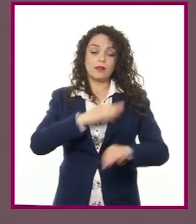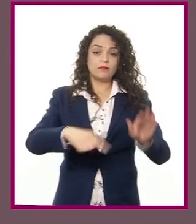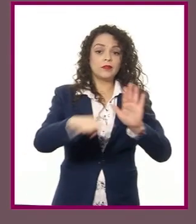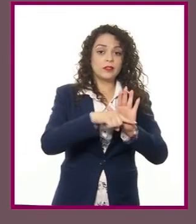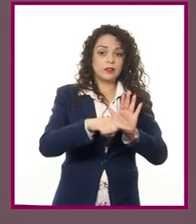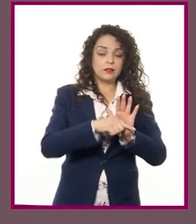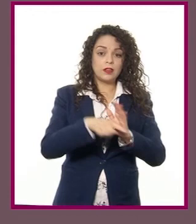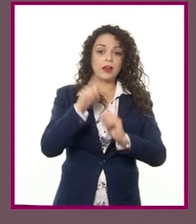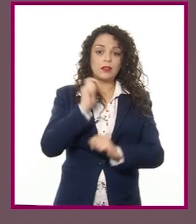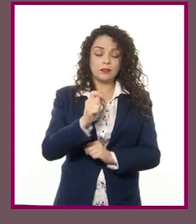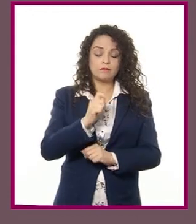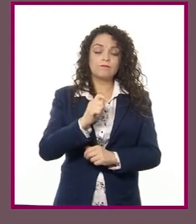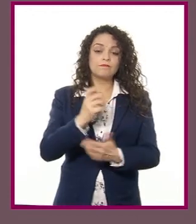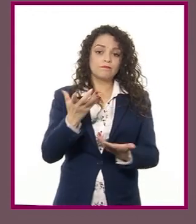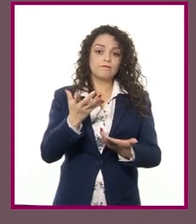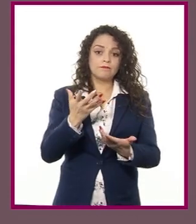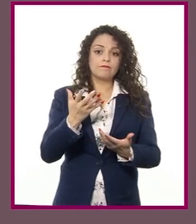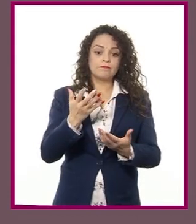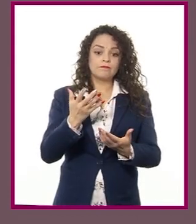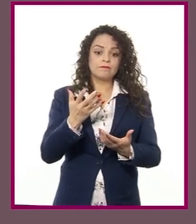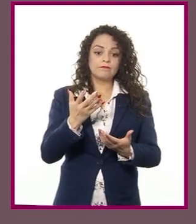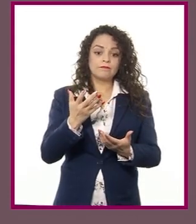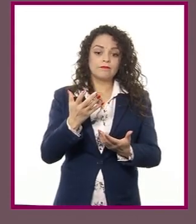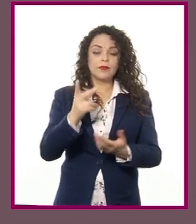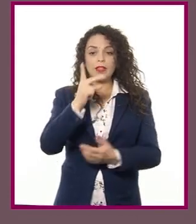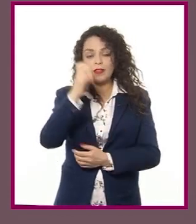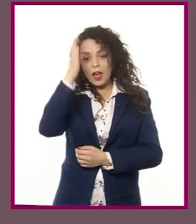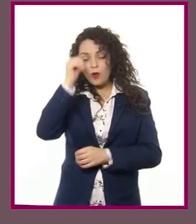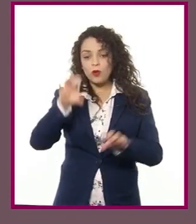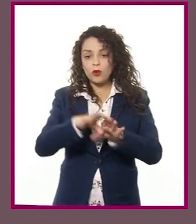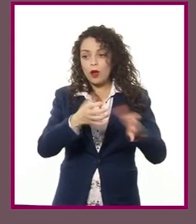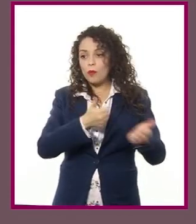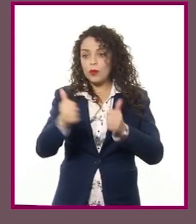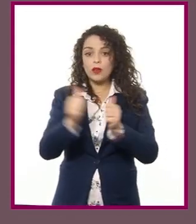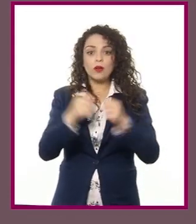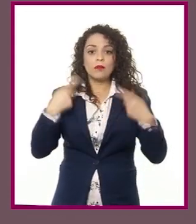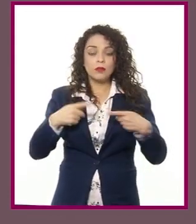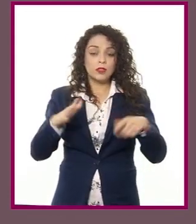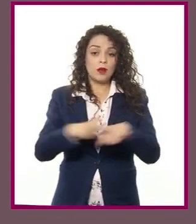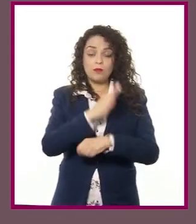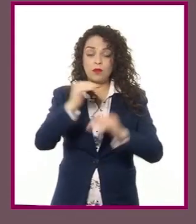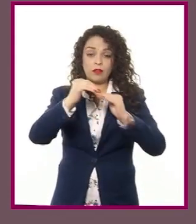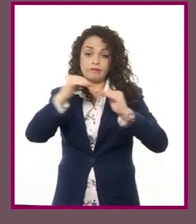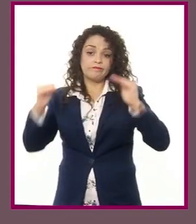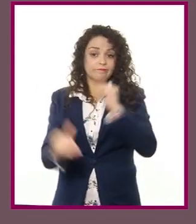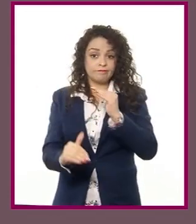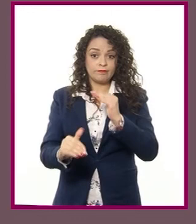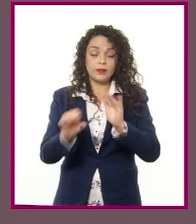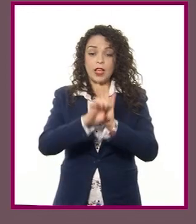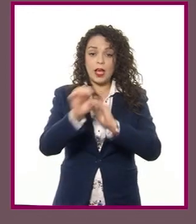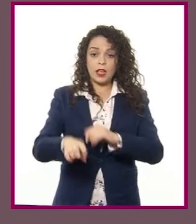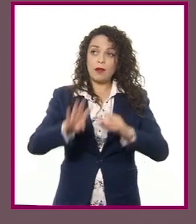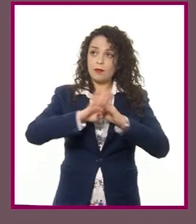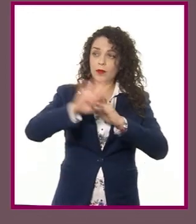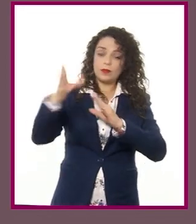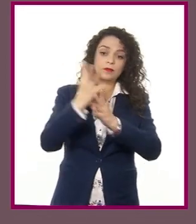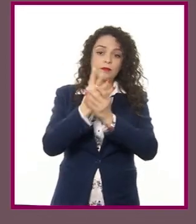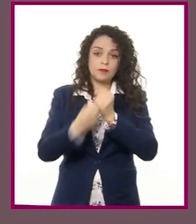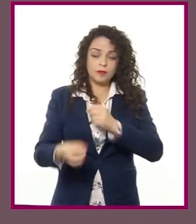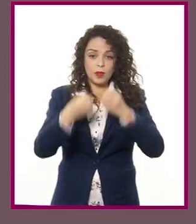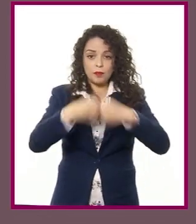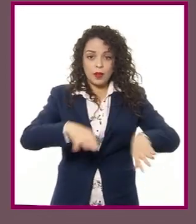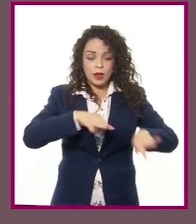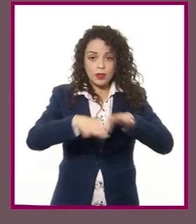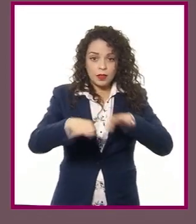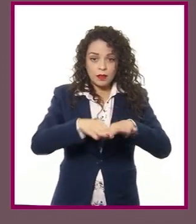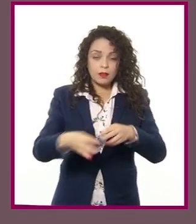relación entre las naciones que firman estos tratados es completamente desigual. Problemas como la migración, el desempleo, la